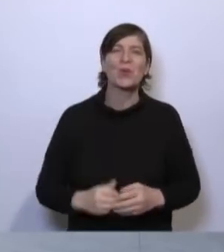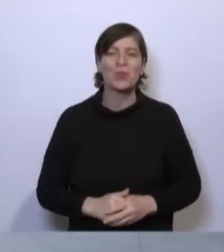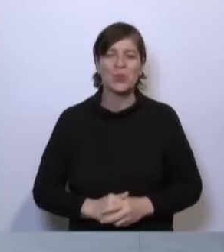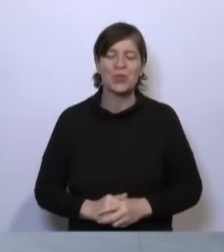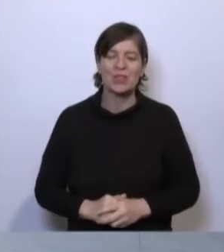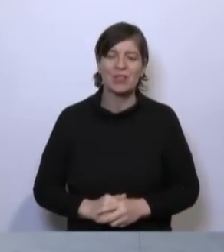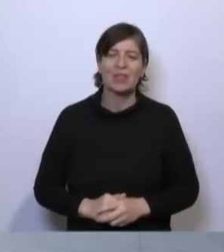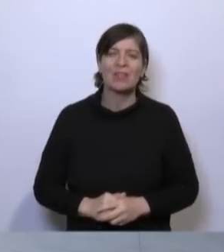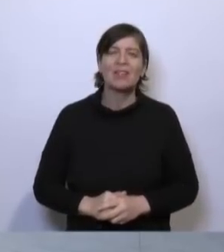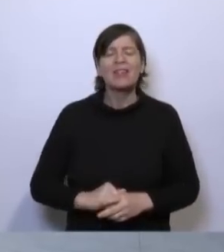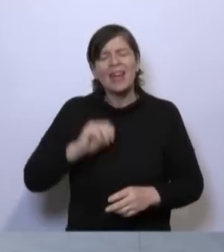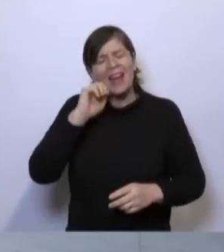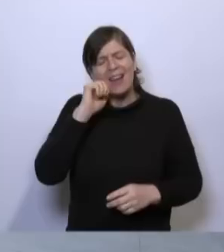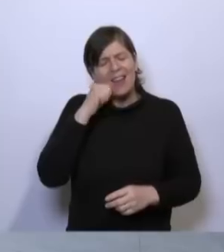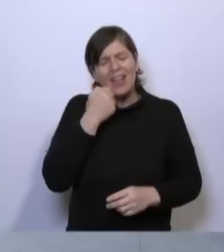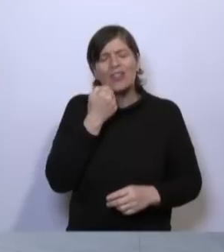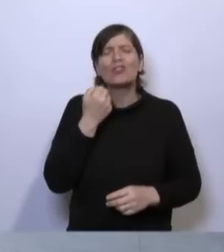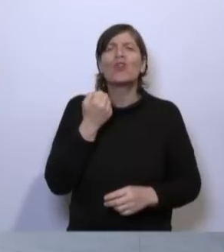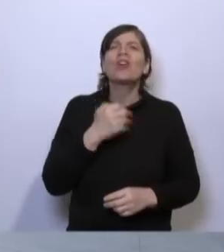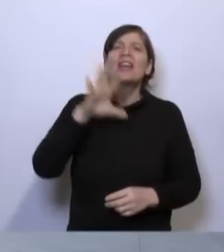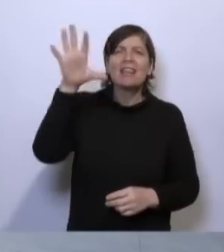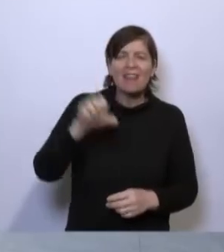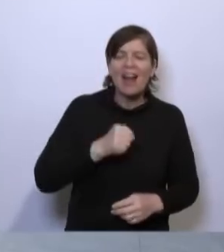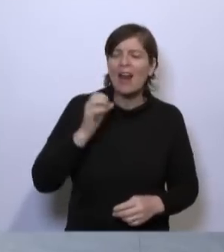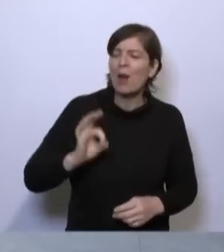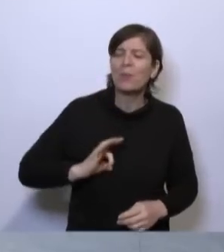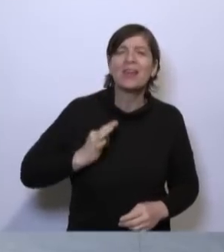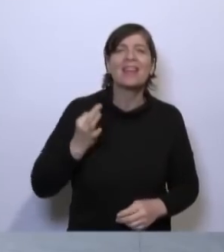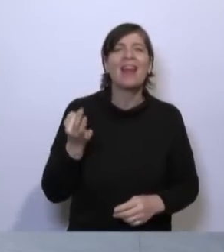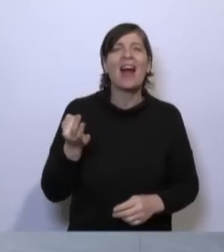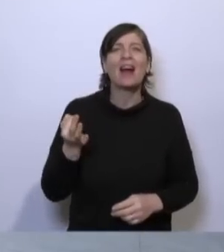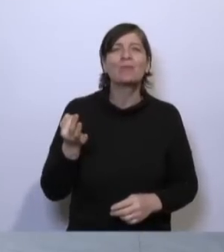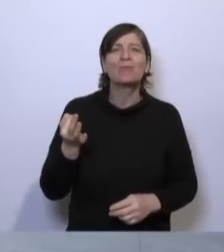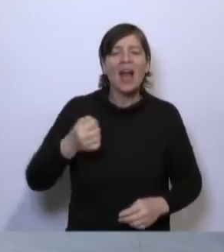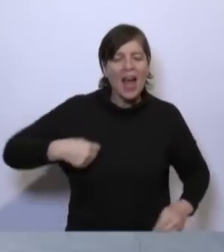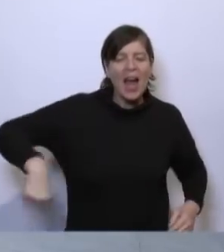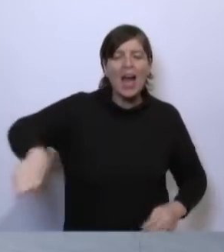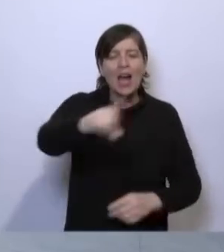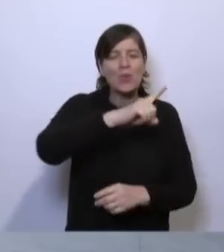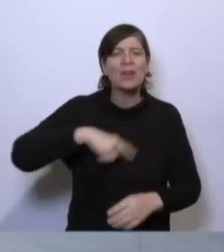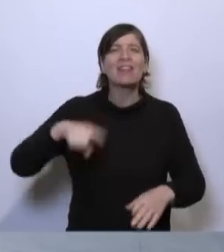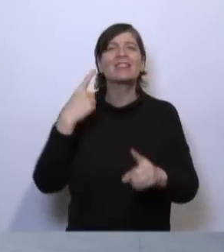Argentina. Qué lindo es traer la vida a nuestra